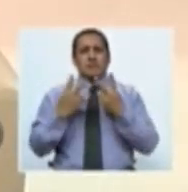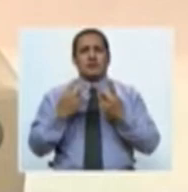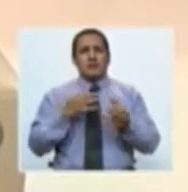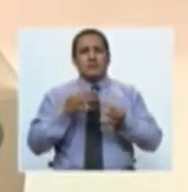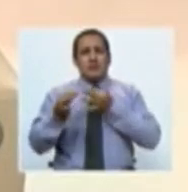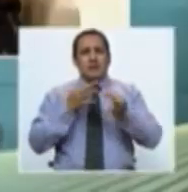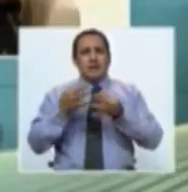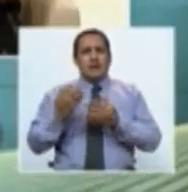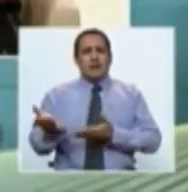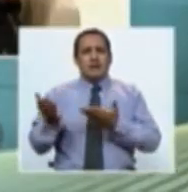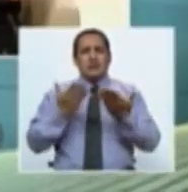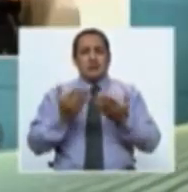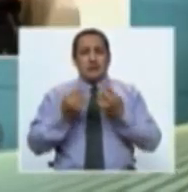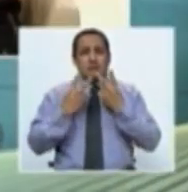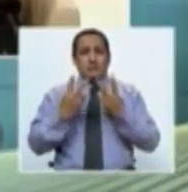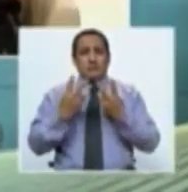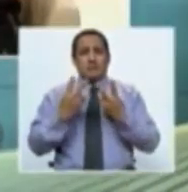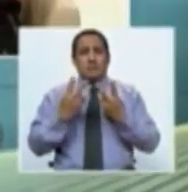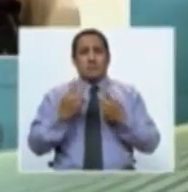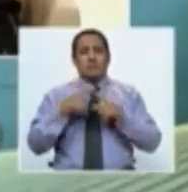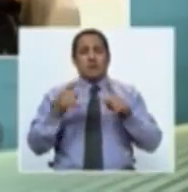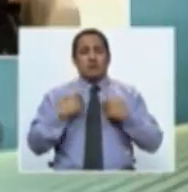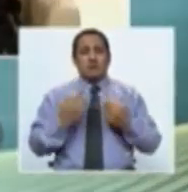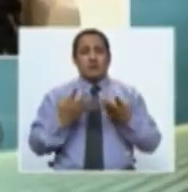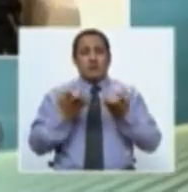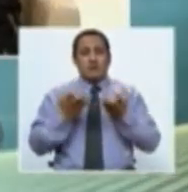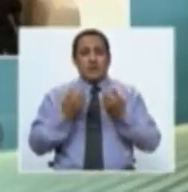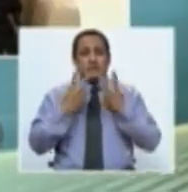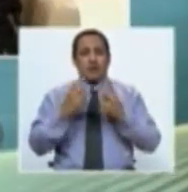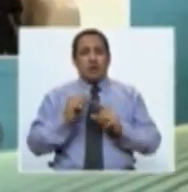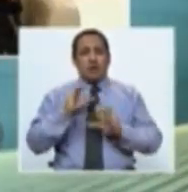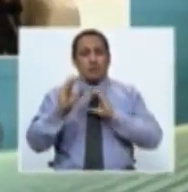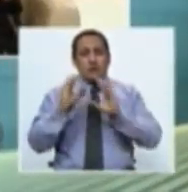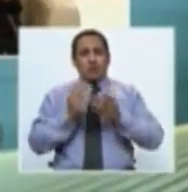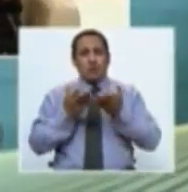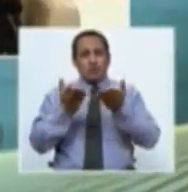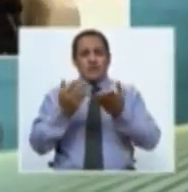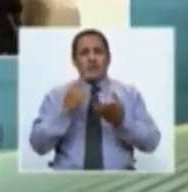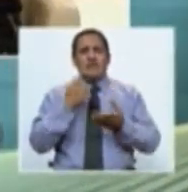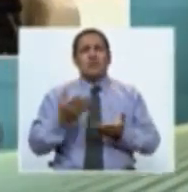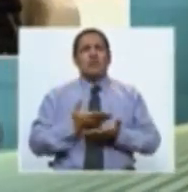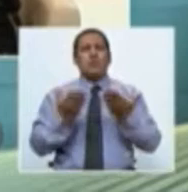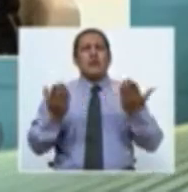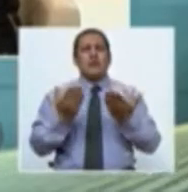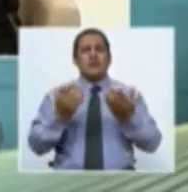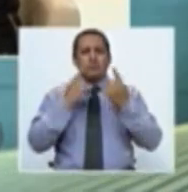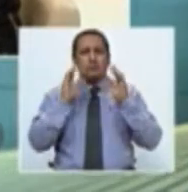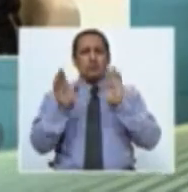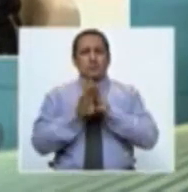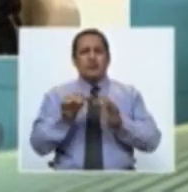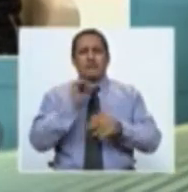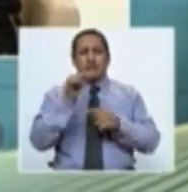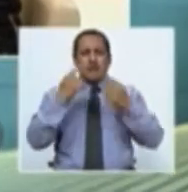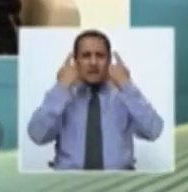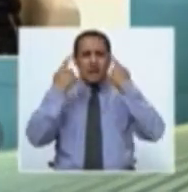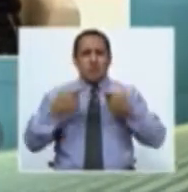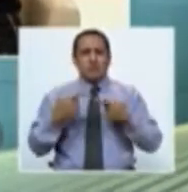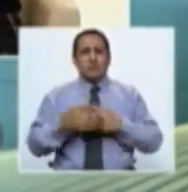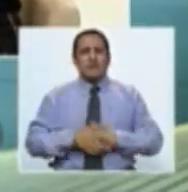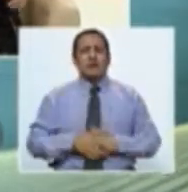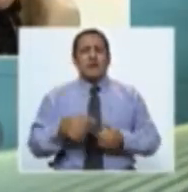comentaba antes de venir de la pausa, pero lo que quería conversar con usted era cuál era el punto del desacuerdo.